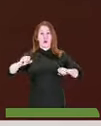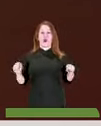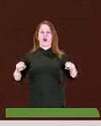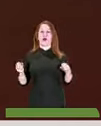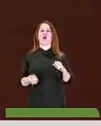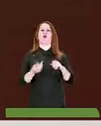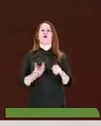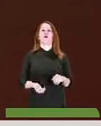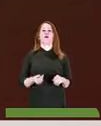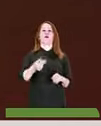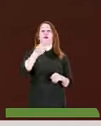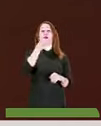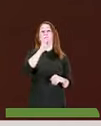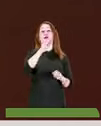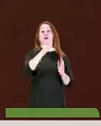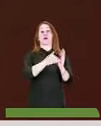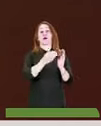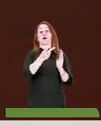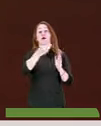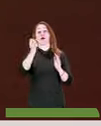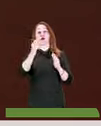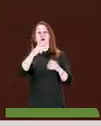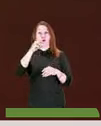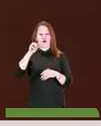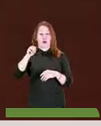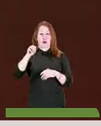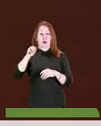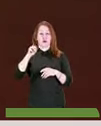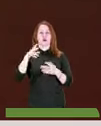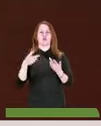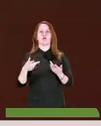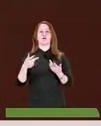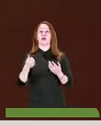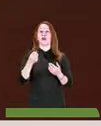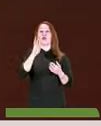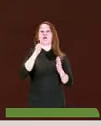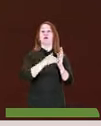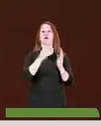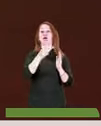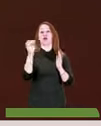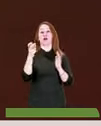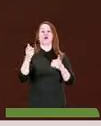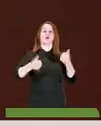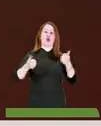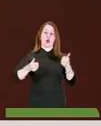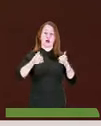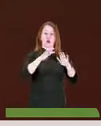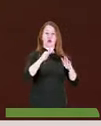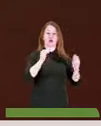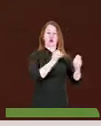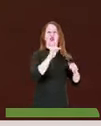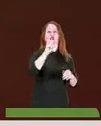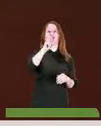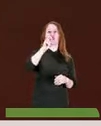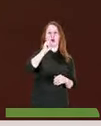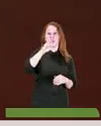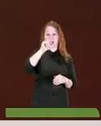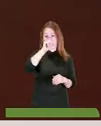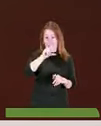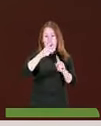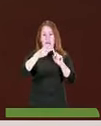14.200 kilómetros carril y de esos 14.200 estamos distribuidos en malla vial troncal, malla vial arterial no troncal, malla